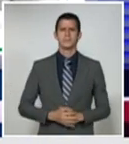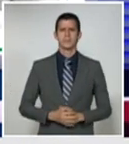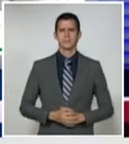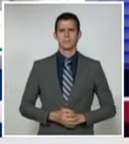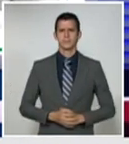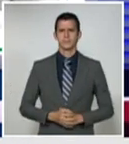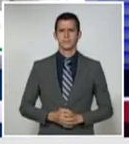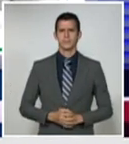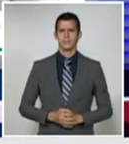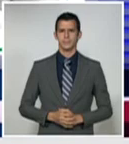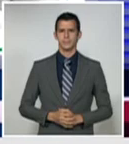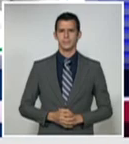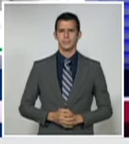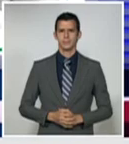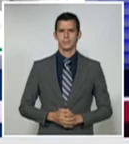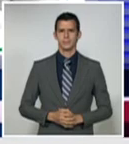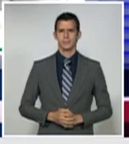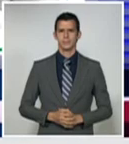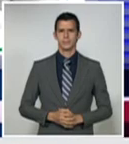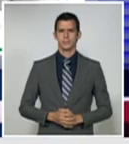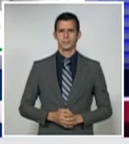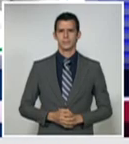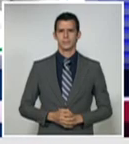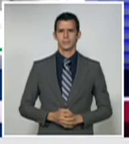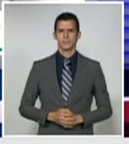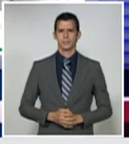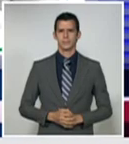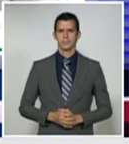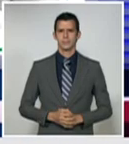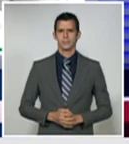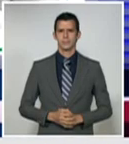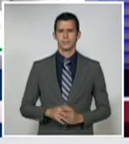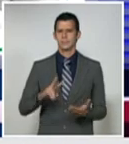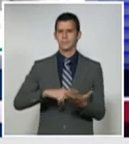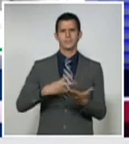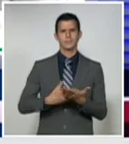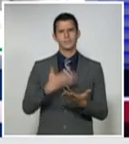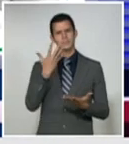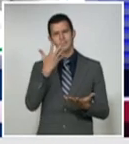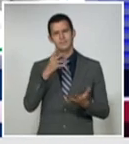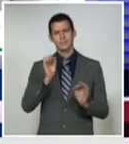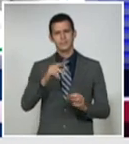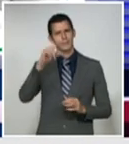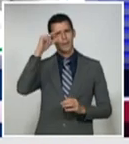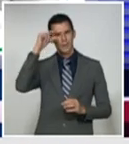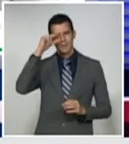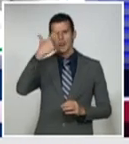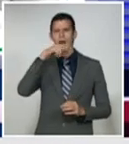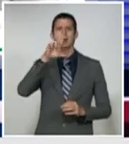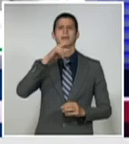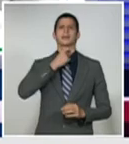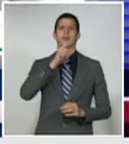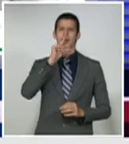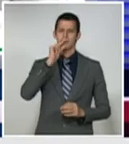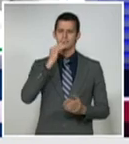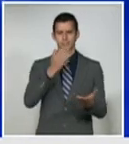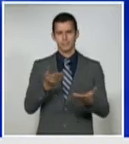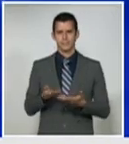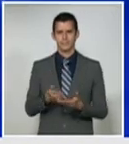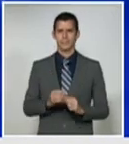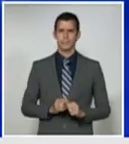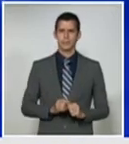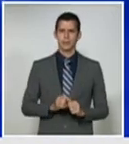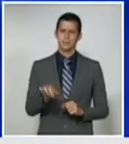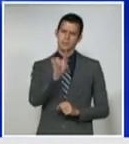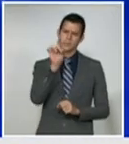la COVID-19. Nos acompaña desde la media hora el intérprete de lengua de señas, Ariel Hernández. Bienvenido. Y doctor, ¿cómo amanece